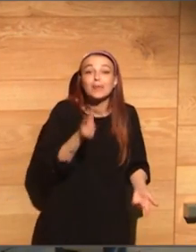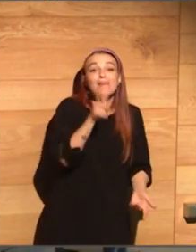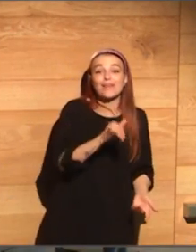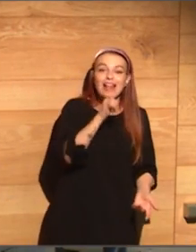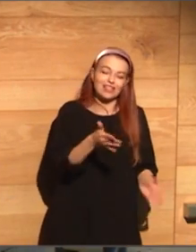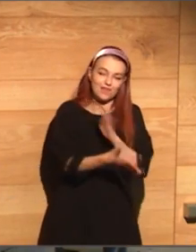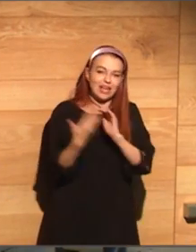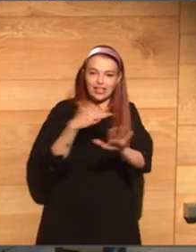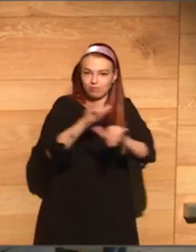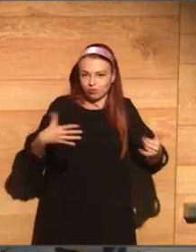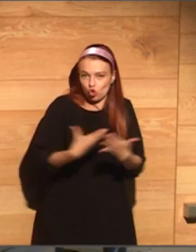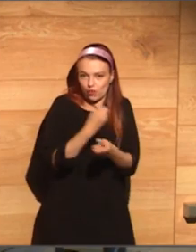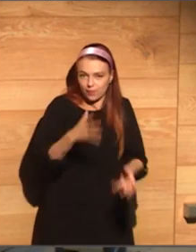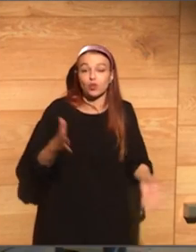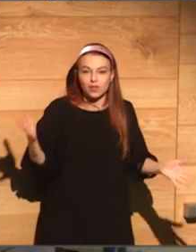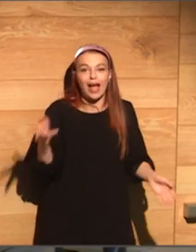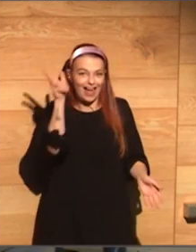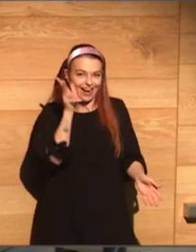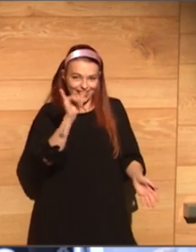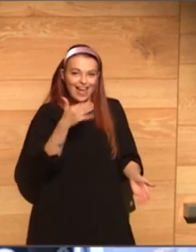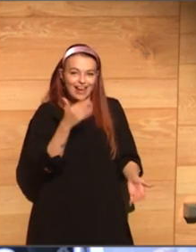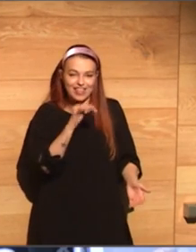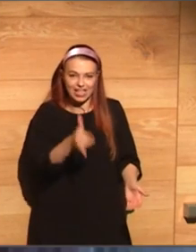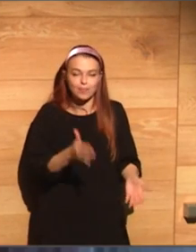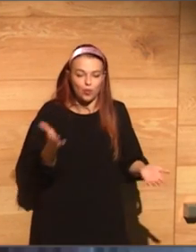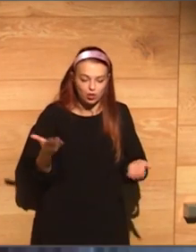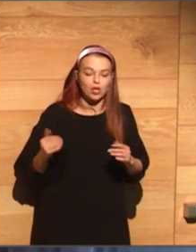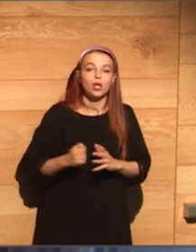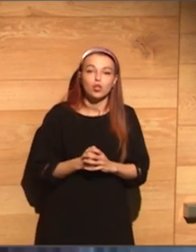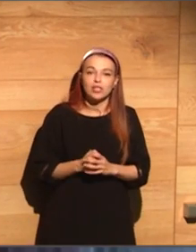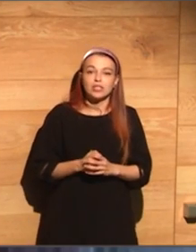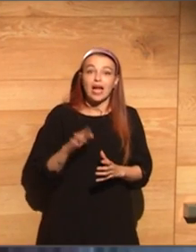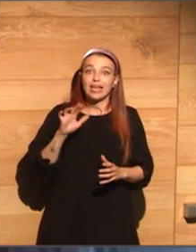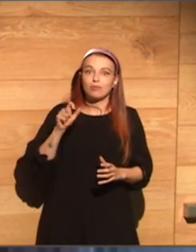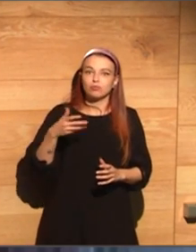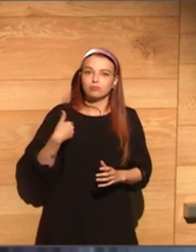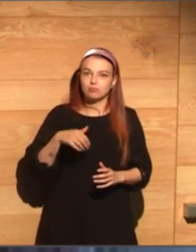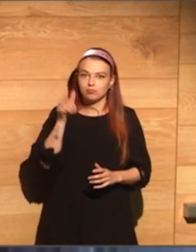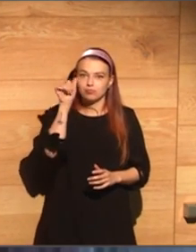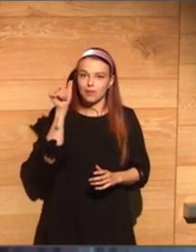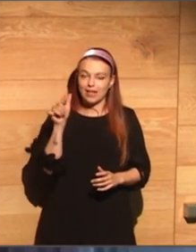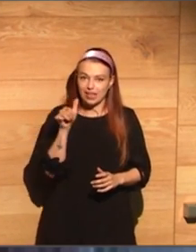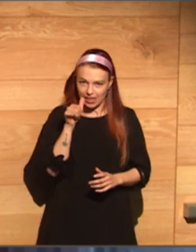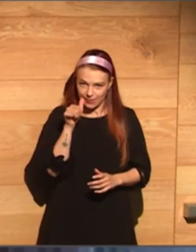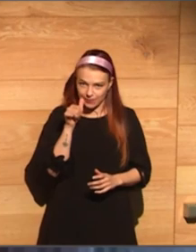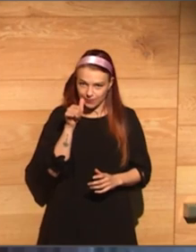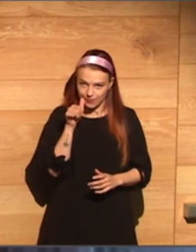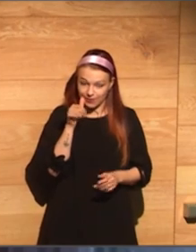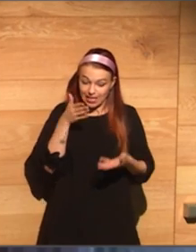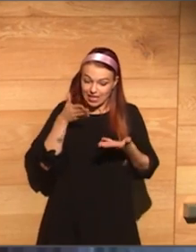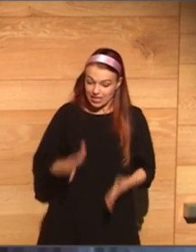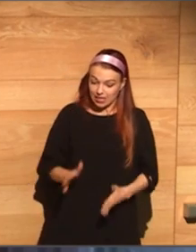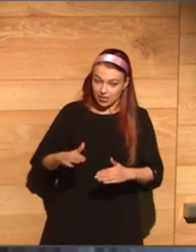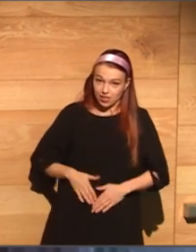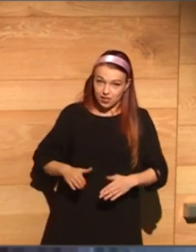equilibrado todo. Entonces, la elegancia está. Pero el problema es que Raimunda ya estaba embarazada de la pequeña Raimundita.